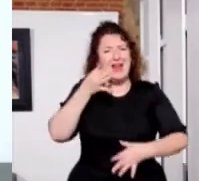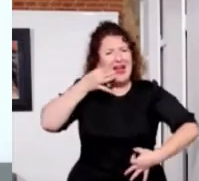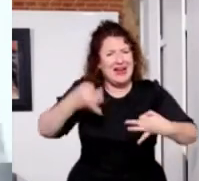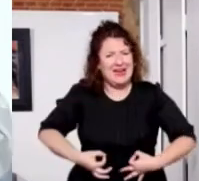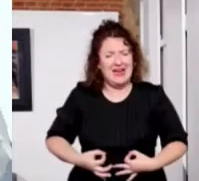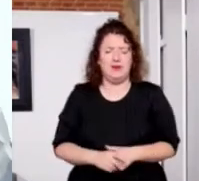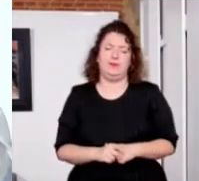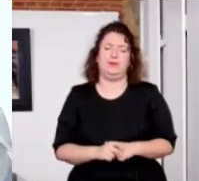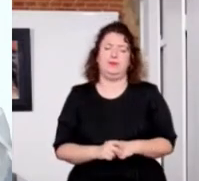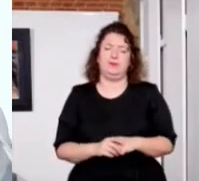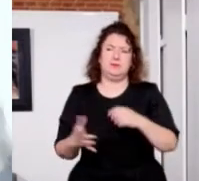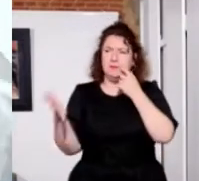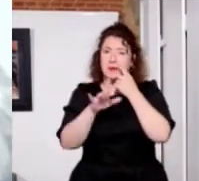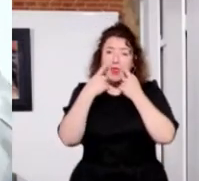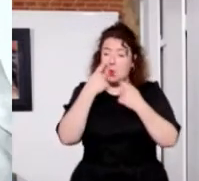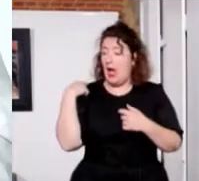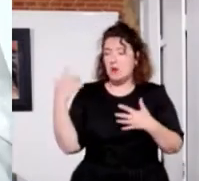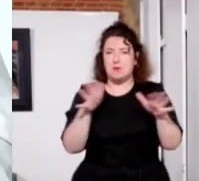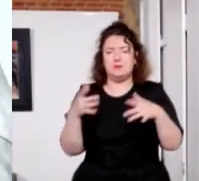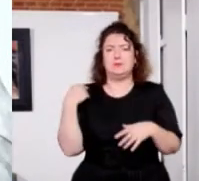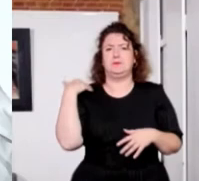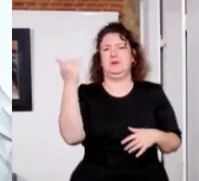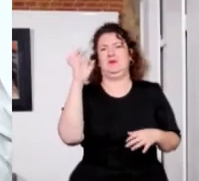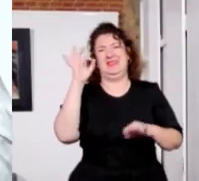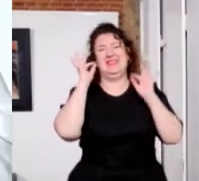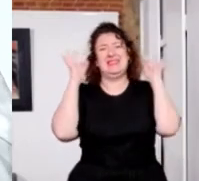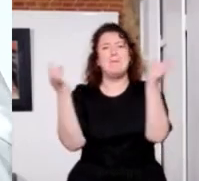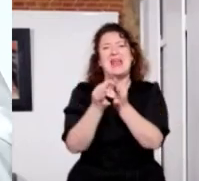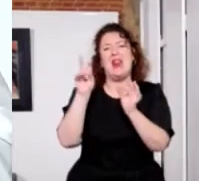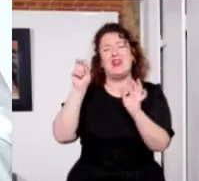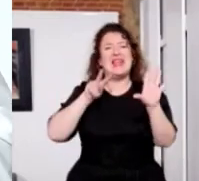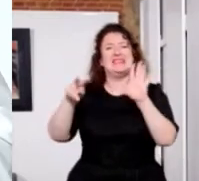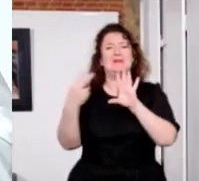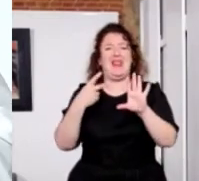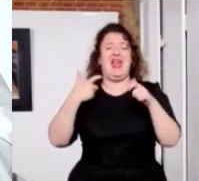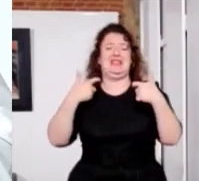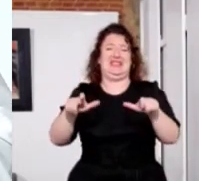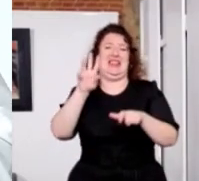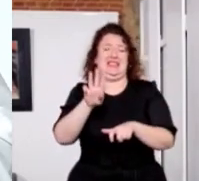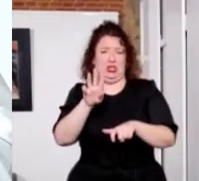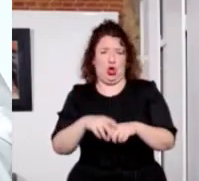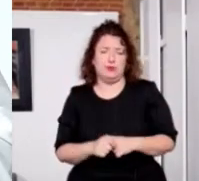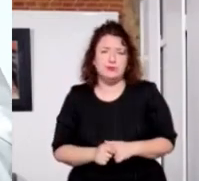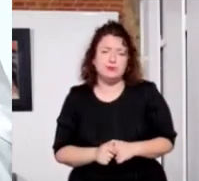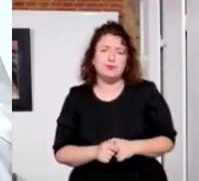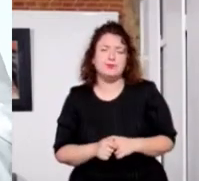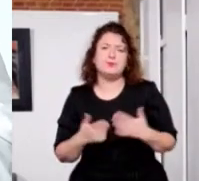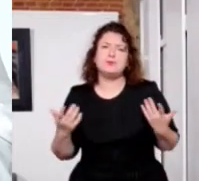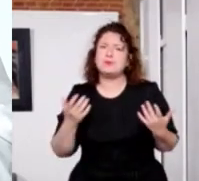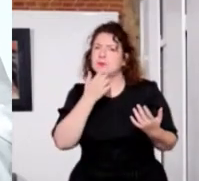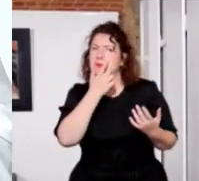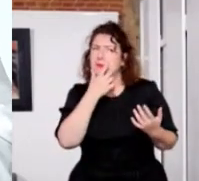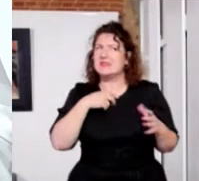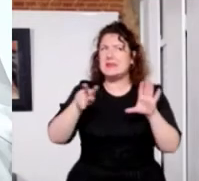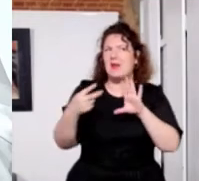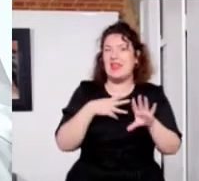Hace un año, una cosa así, me llamaron para un seminario sobre transparencia en el tercer sector. Si yo digo transparencia